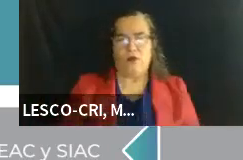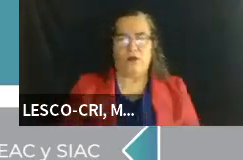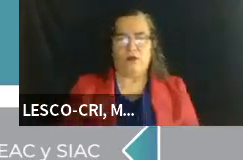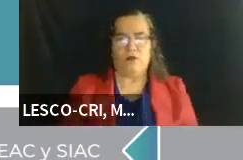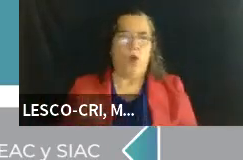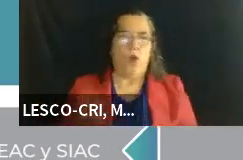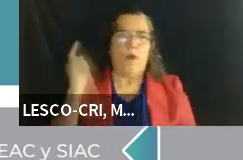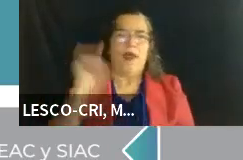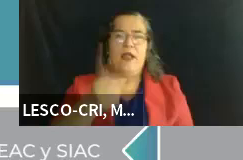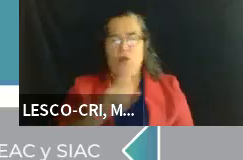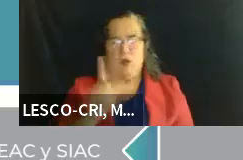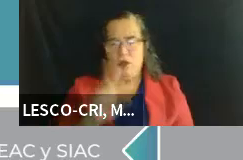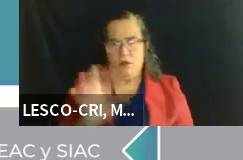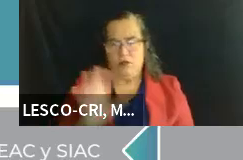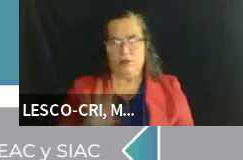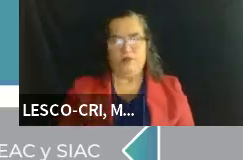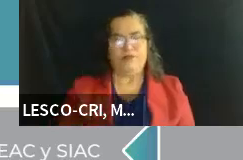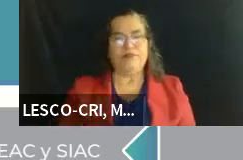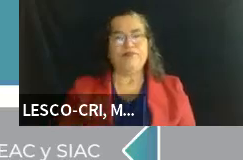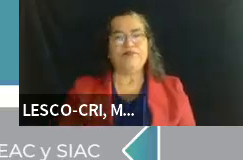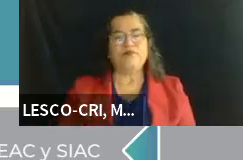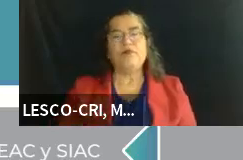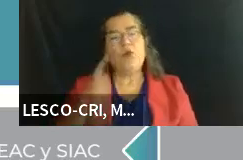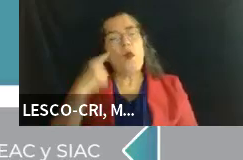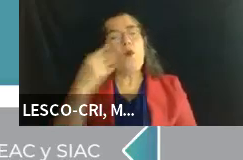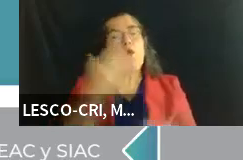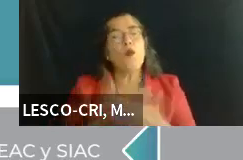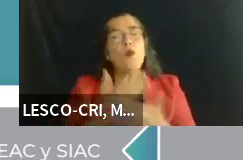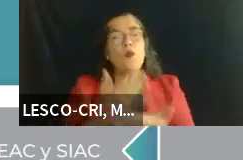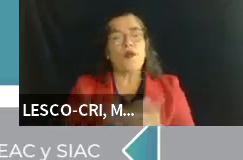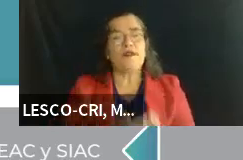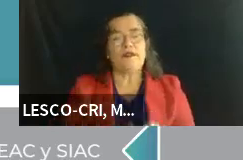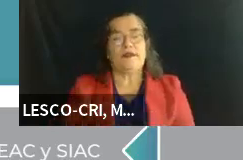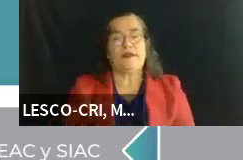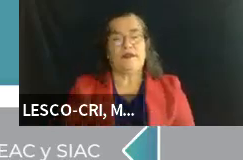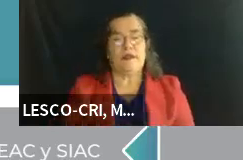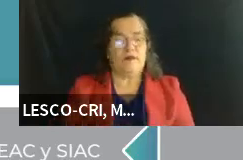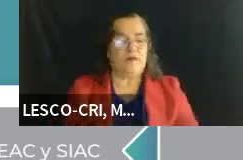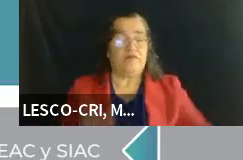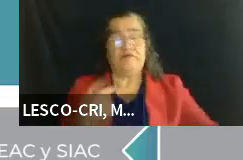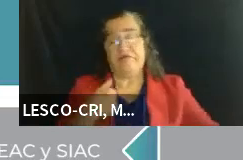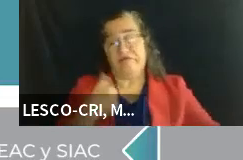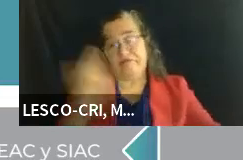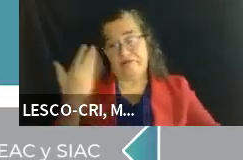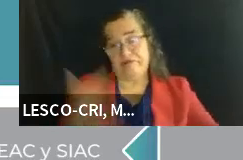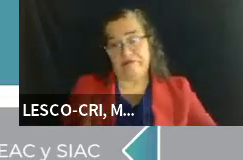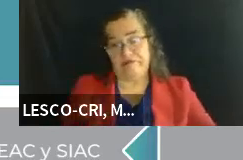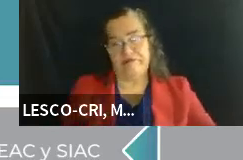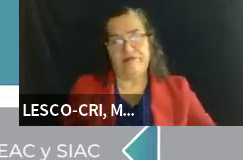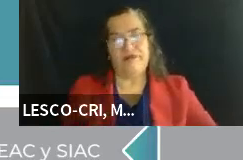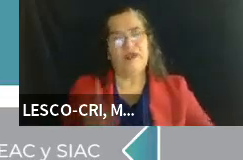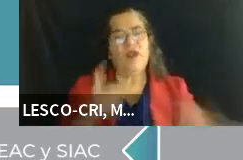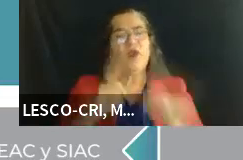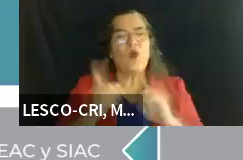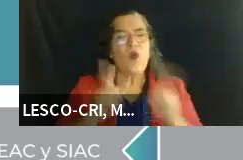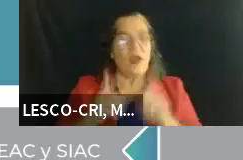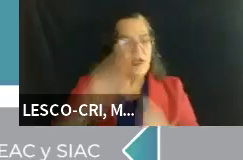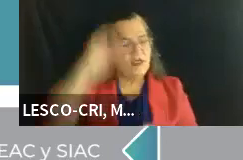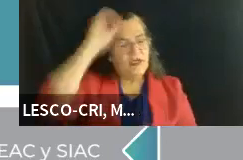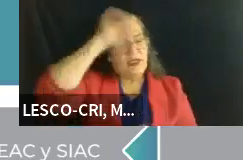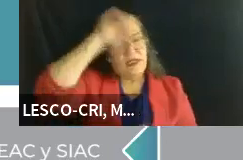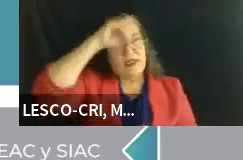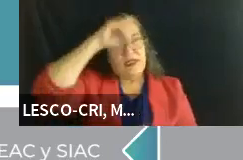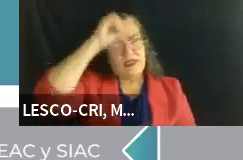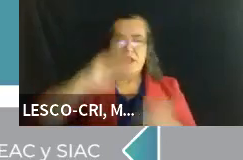obligatoria, ni mucho menos, sino que es una propuesta de quien les habla, ¿cuáles serían los criterios e